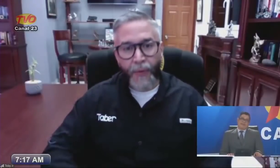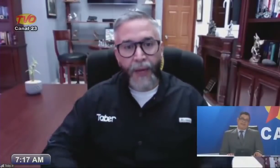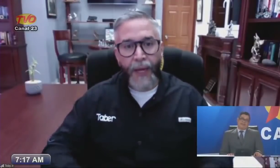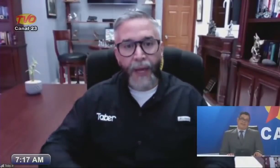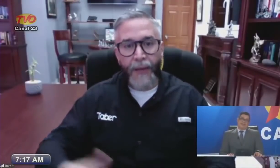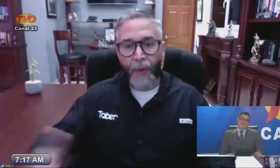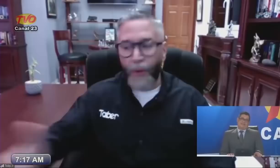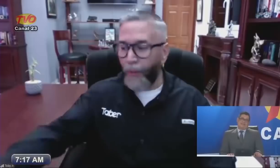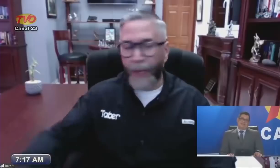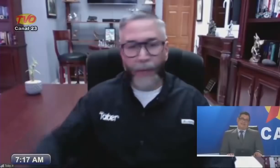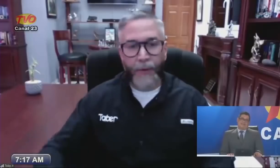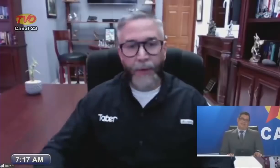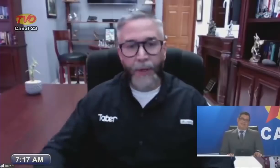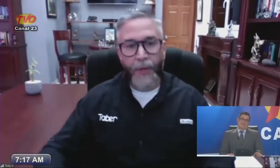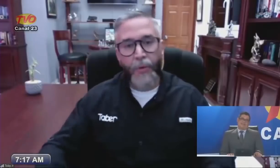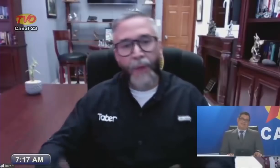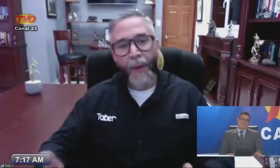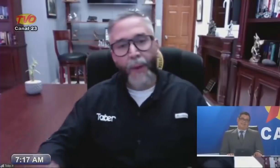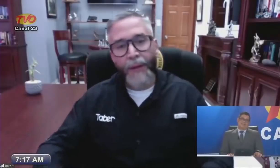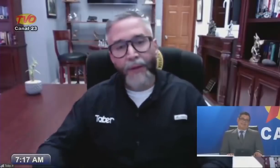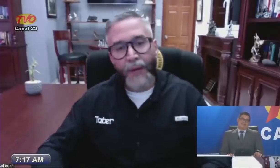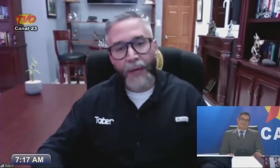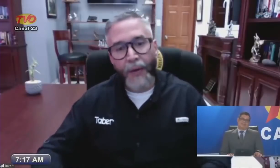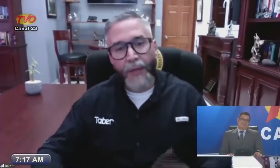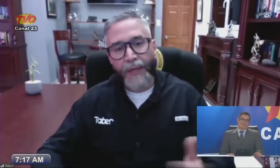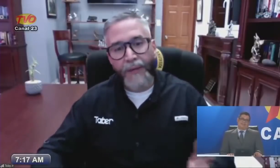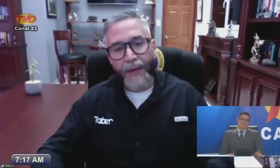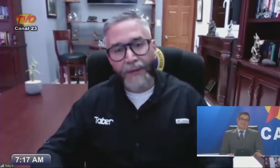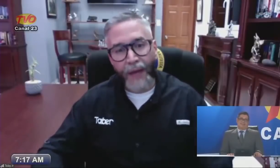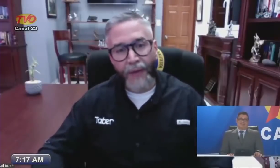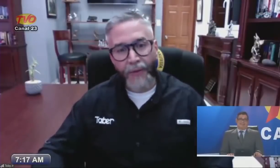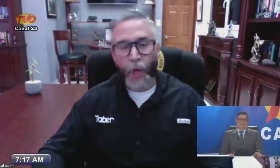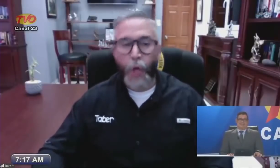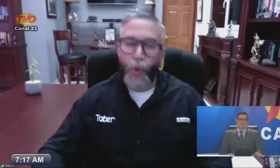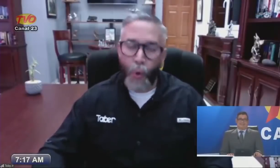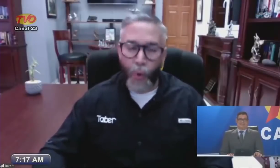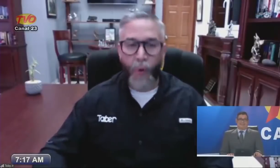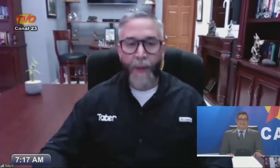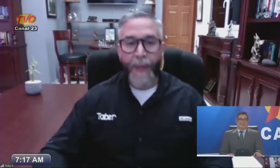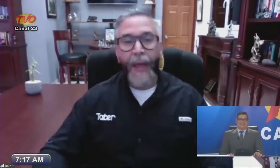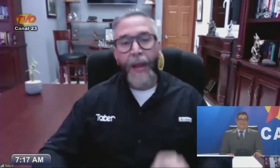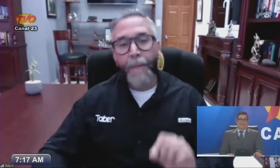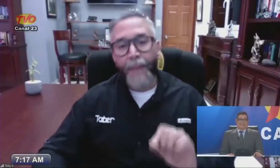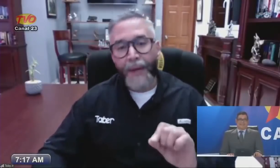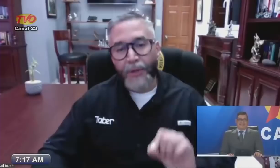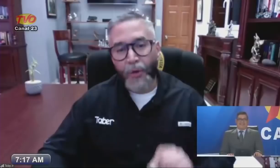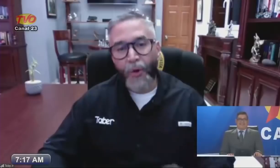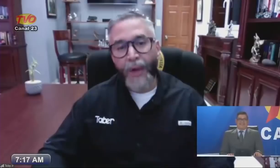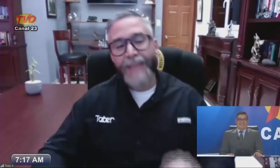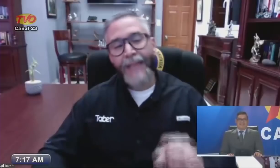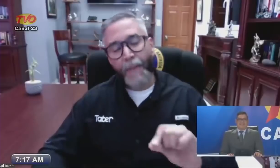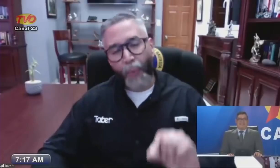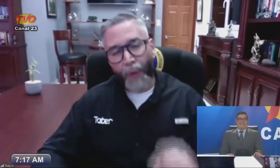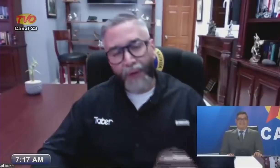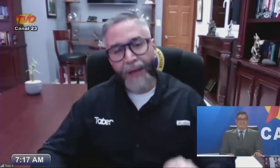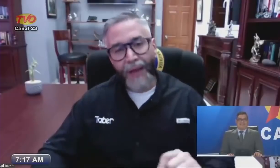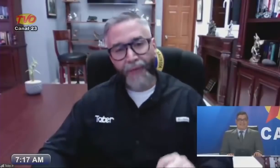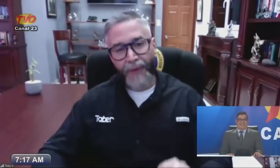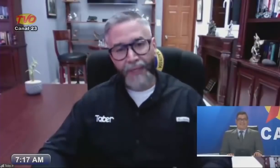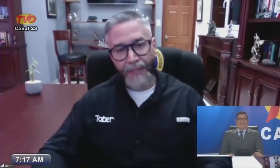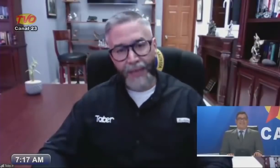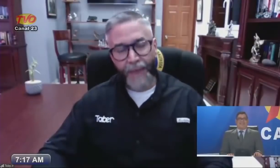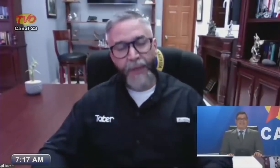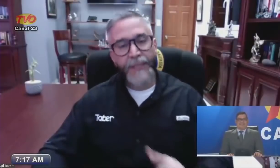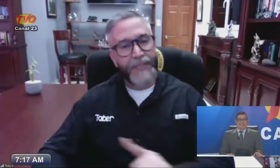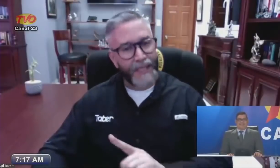realizando cuando a marido y yo todavía guardando los rencores de 30 y no el perdón es la puerta a la